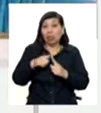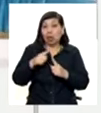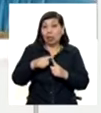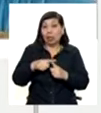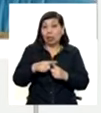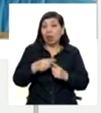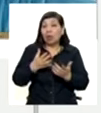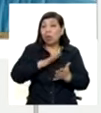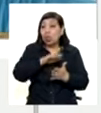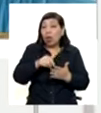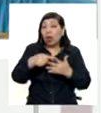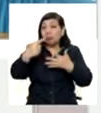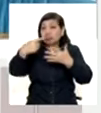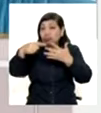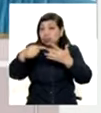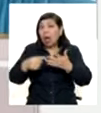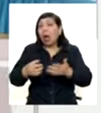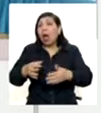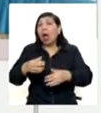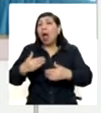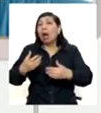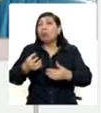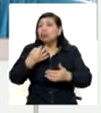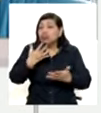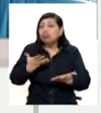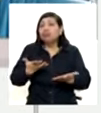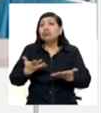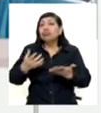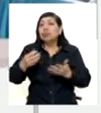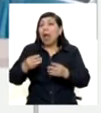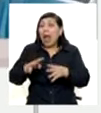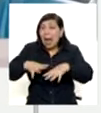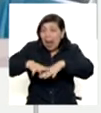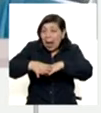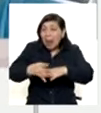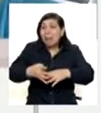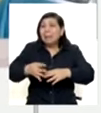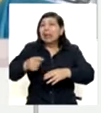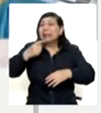3 toneladas de todos estos insumos veterinarios, agua, alambres,